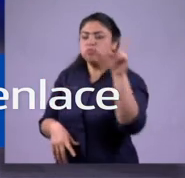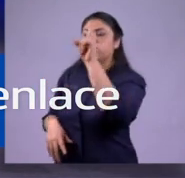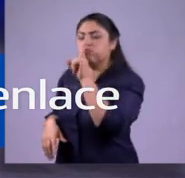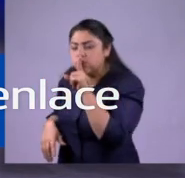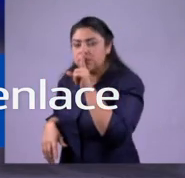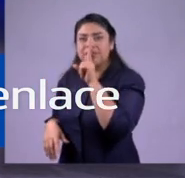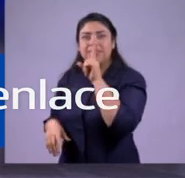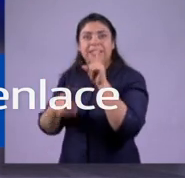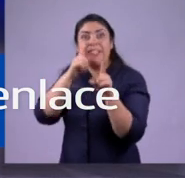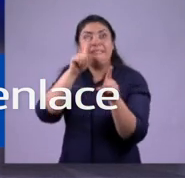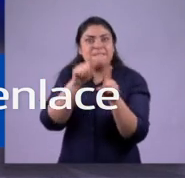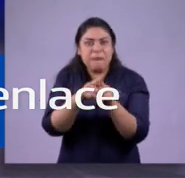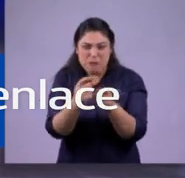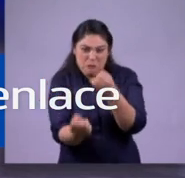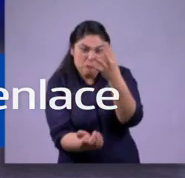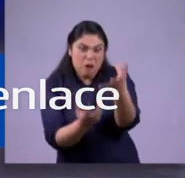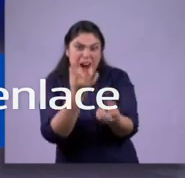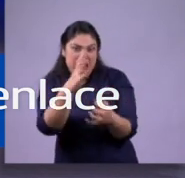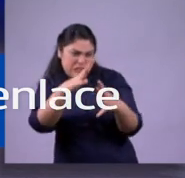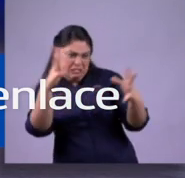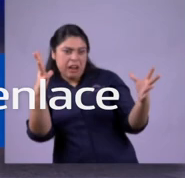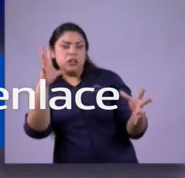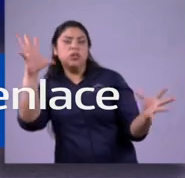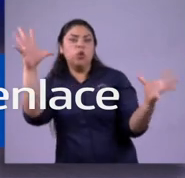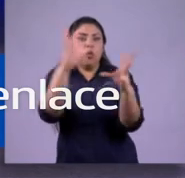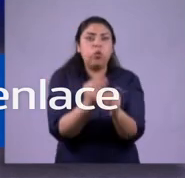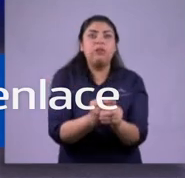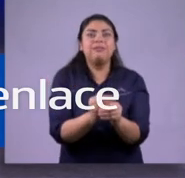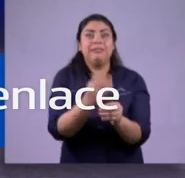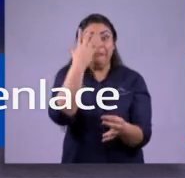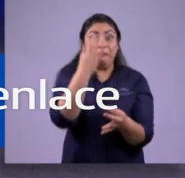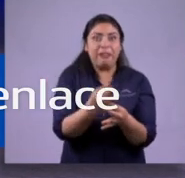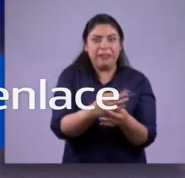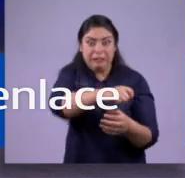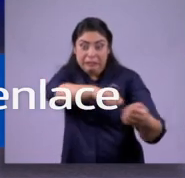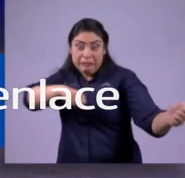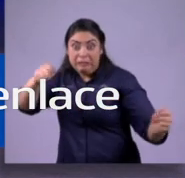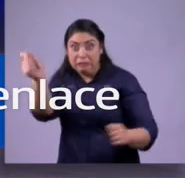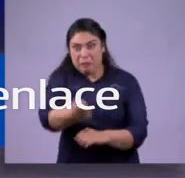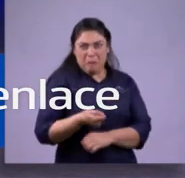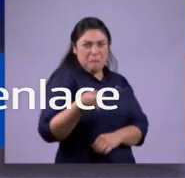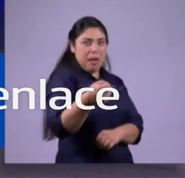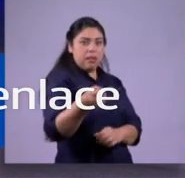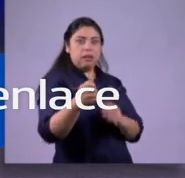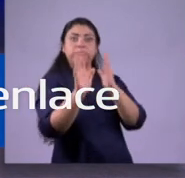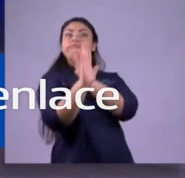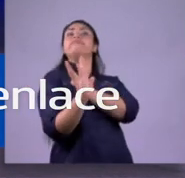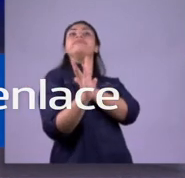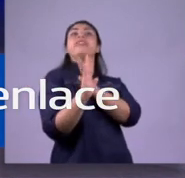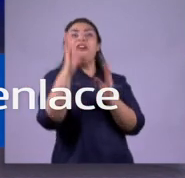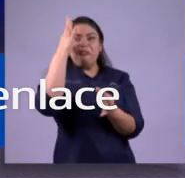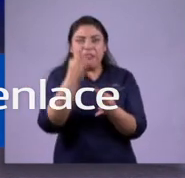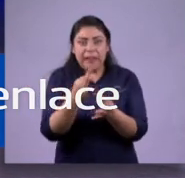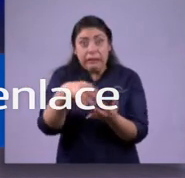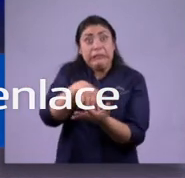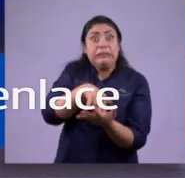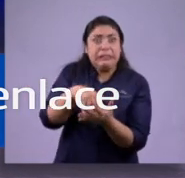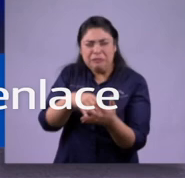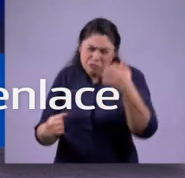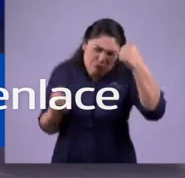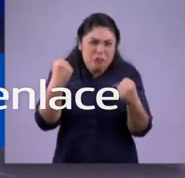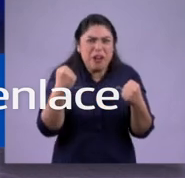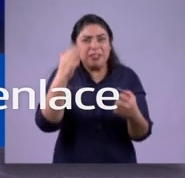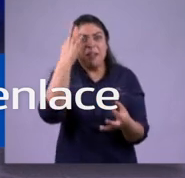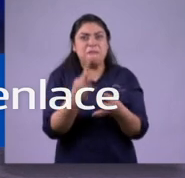apagaron fuegos impetuosos evitaron filo de espada sacaron fuerzas de debilidad se hicieron